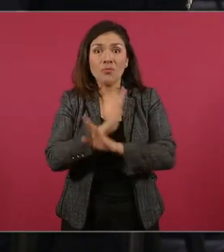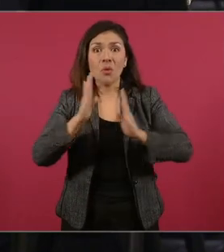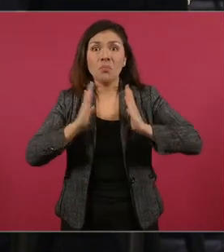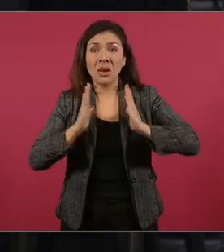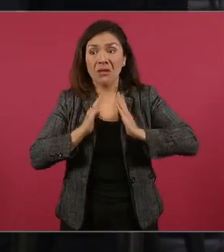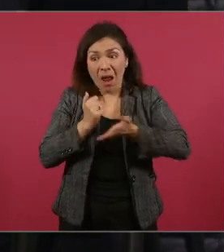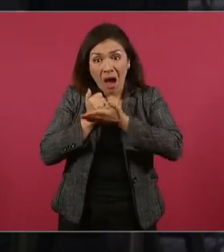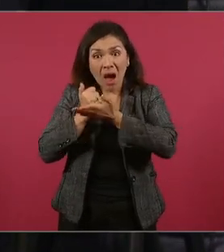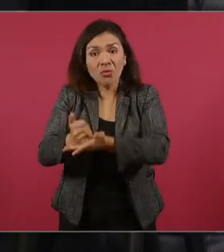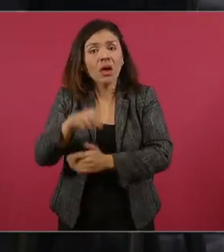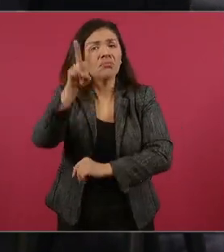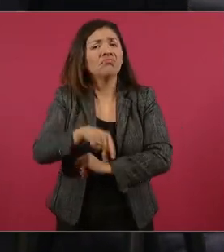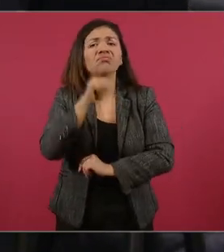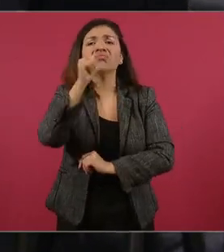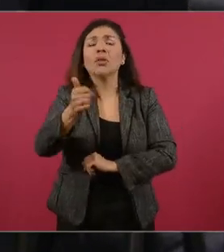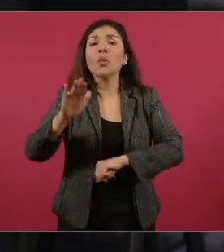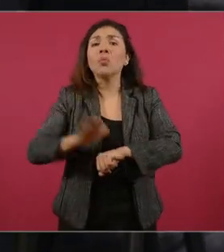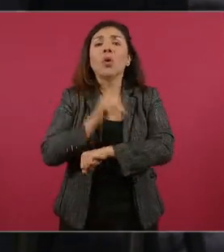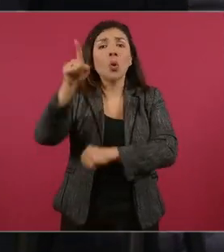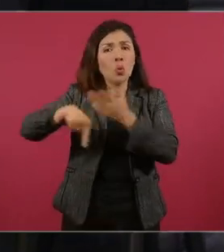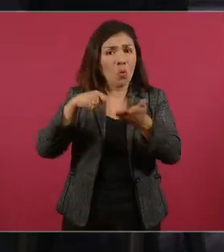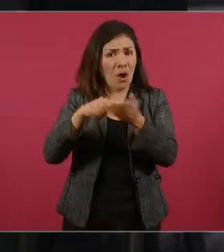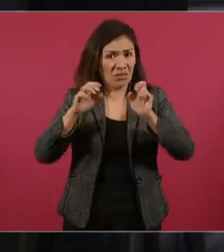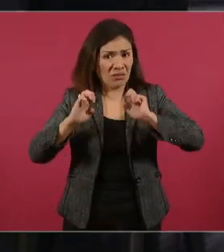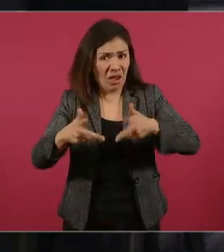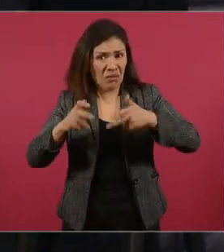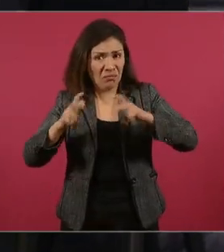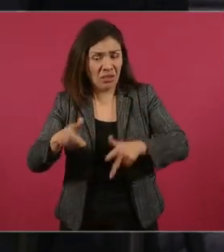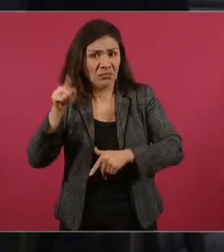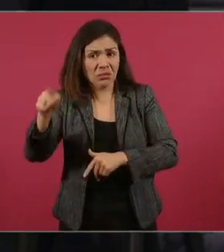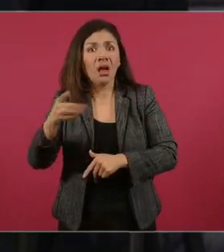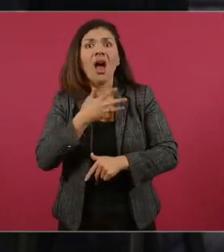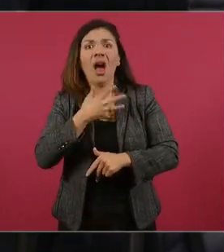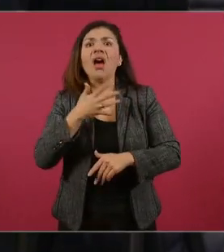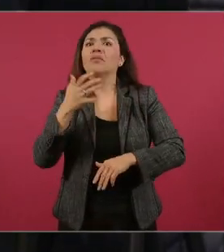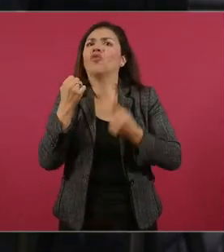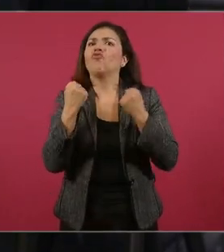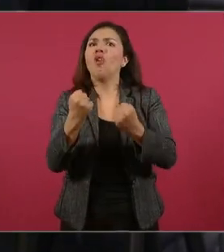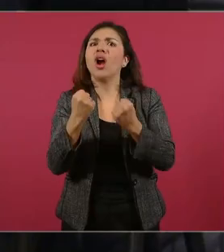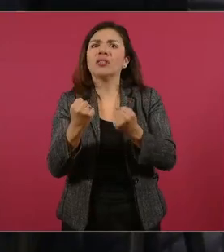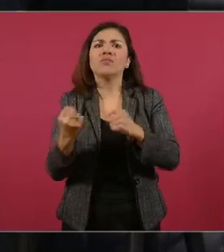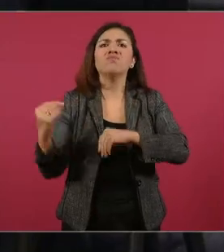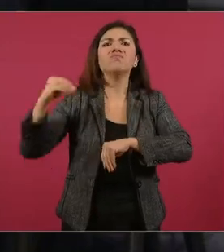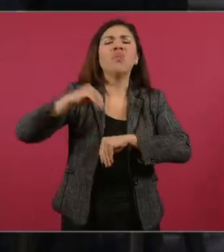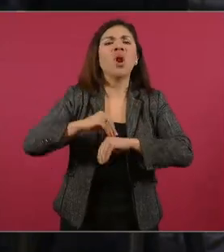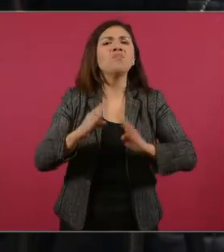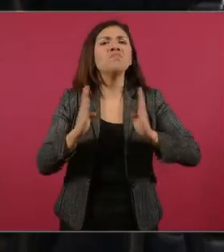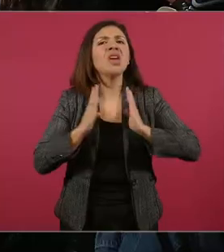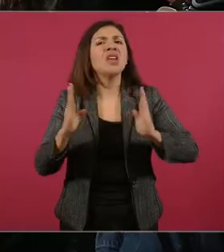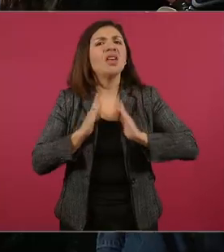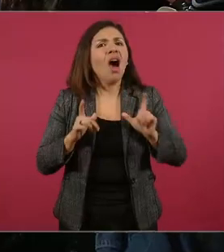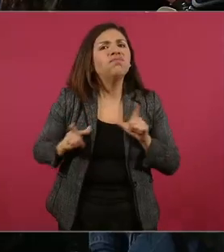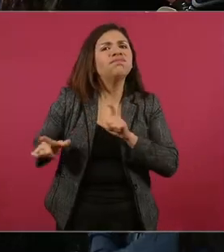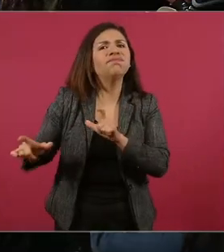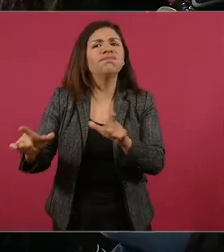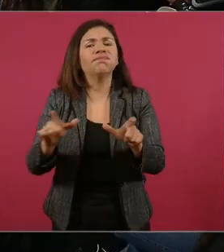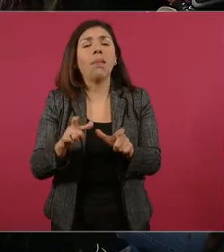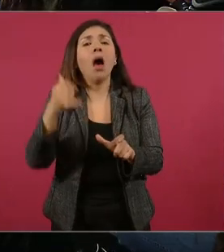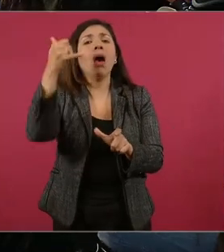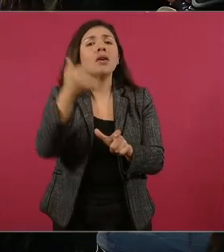mucho, porque además en Chiapas no nada más es ya el militarismo, los paramilitares, sino también